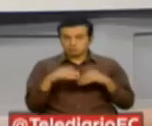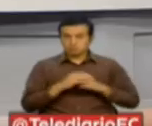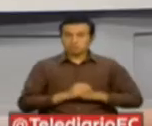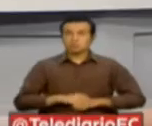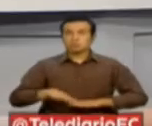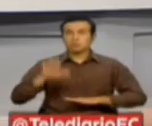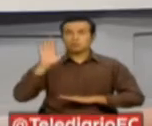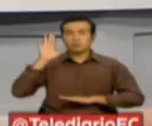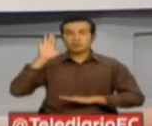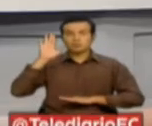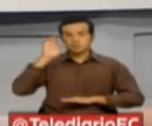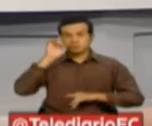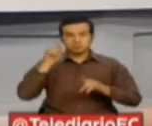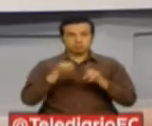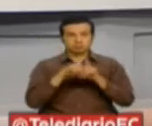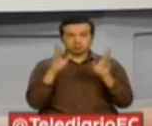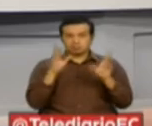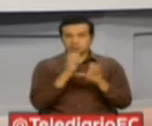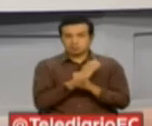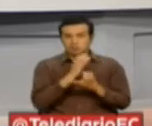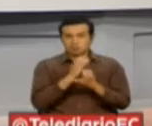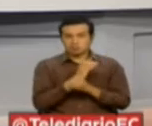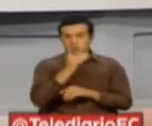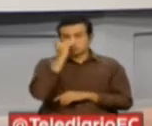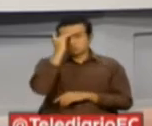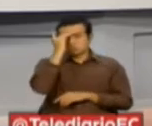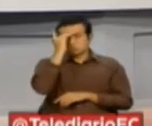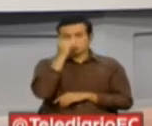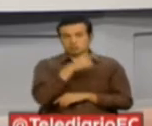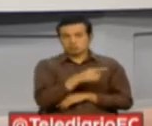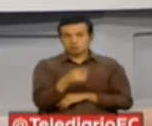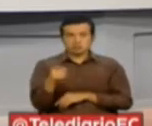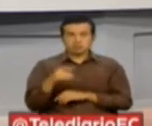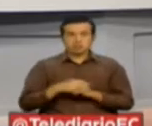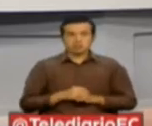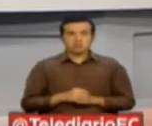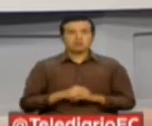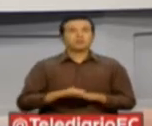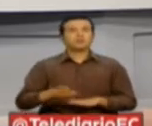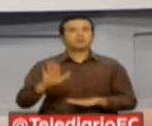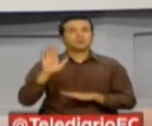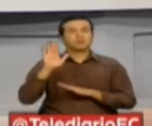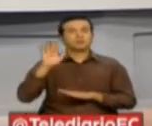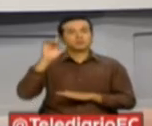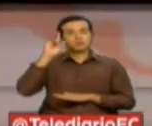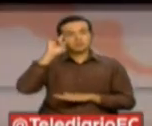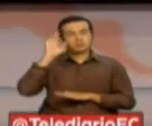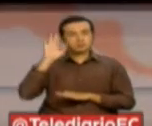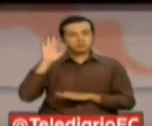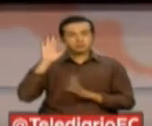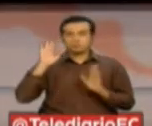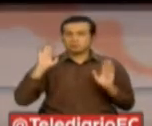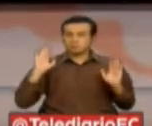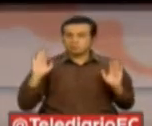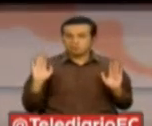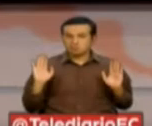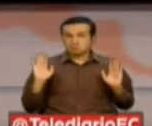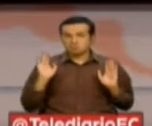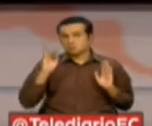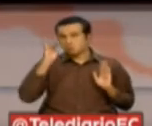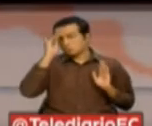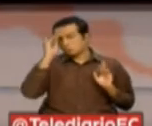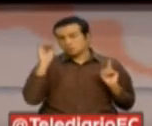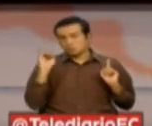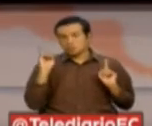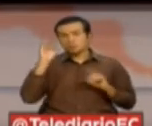oferta incumplida ustedes la contabilizan como una deuda adquirida es un compromiso del estado no hay ninguna cuestión que diga deuda